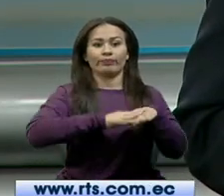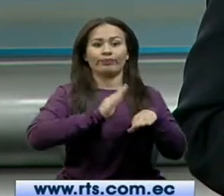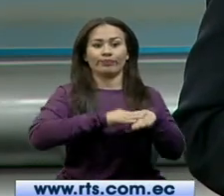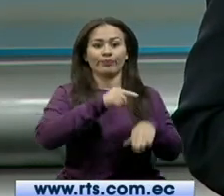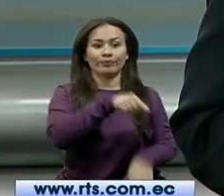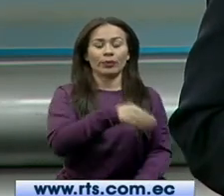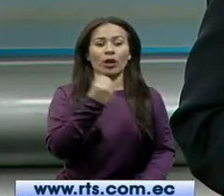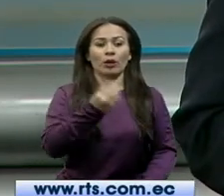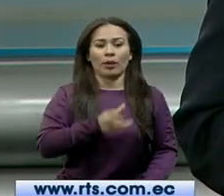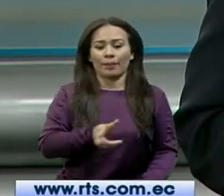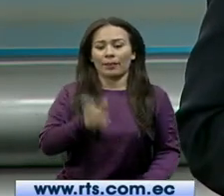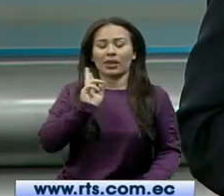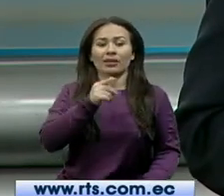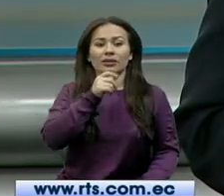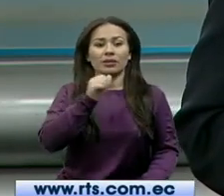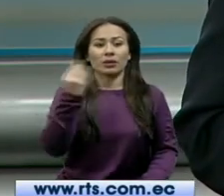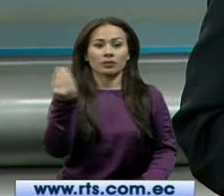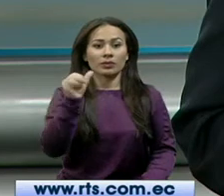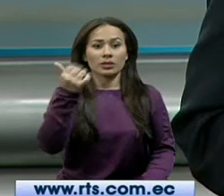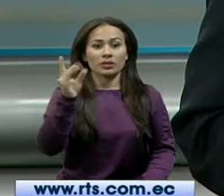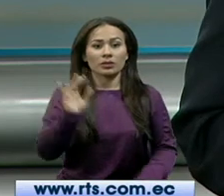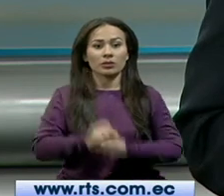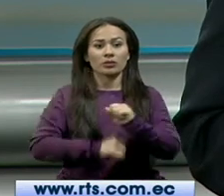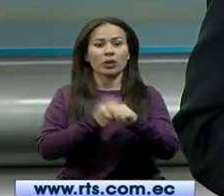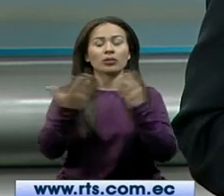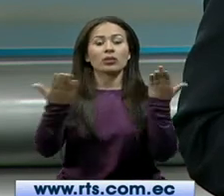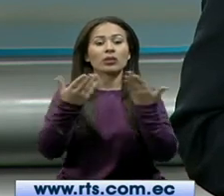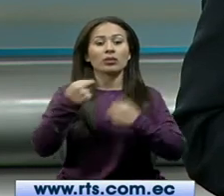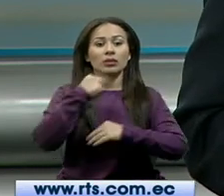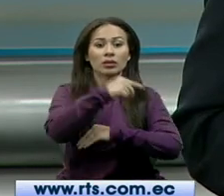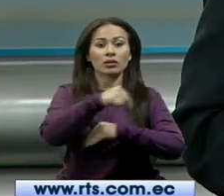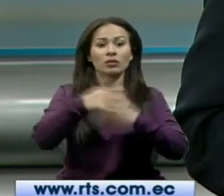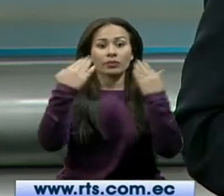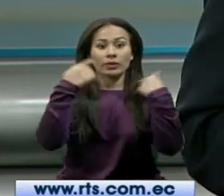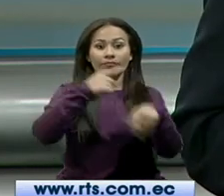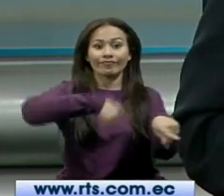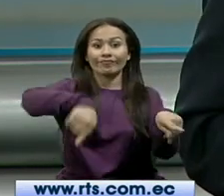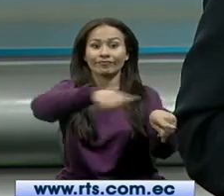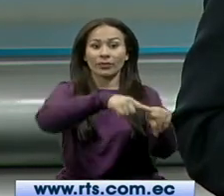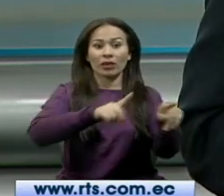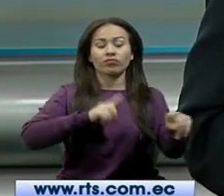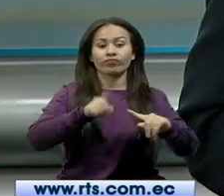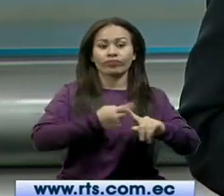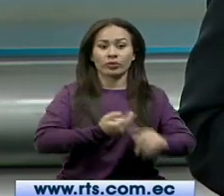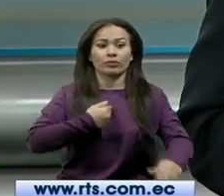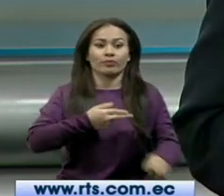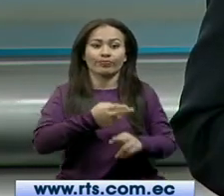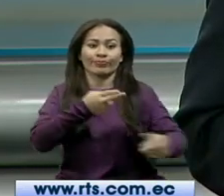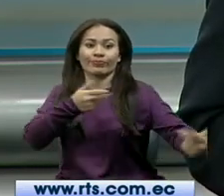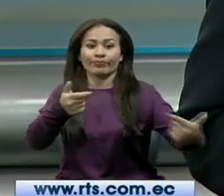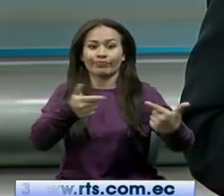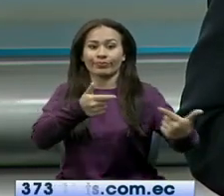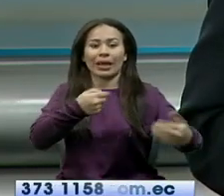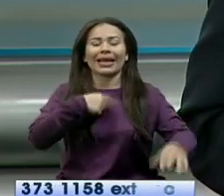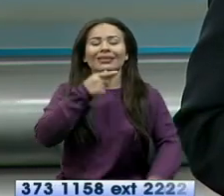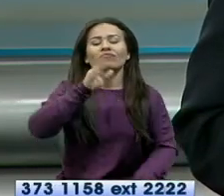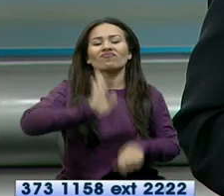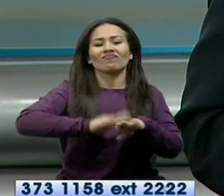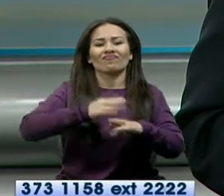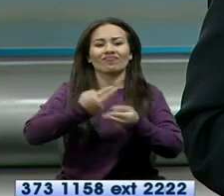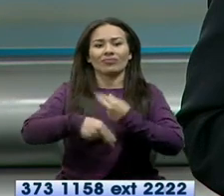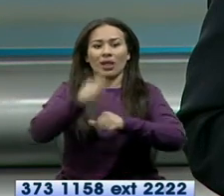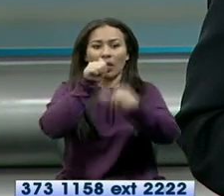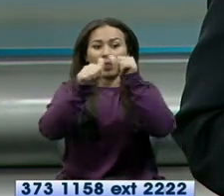asesinato de un joven de 18 años. Sucedió al norte de Guayaquil. En el sitio del crimen, los moradores afirman que la venta y el consumo de drogas